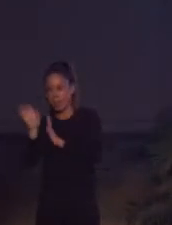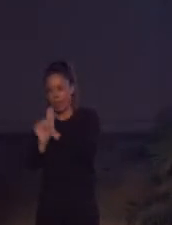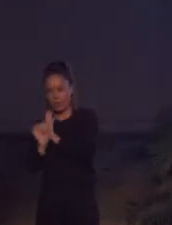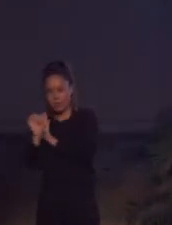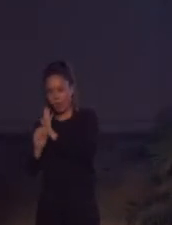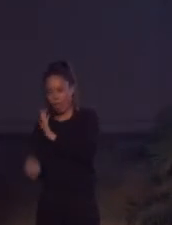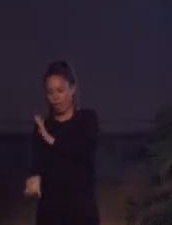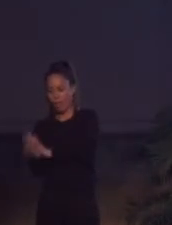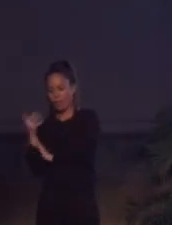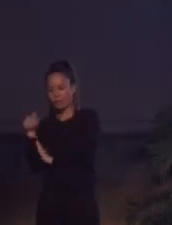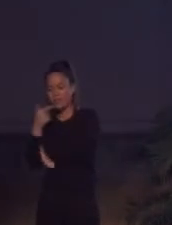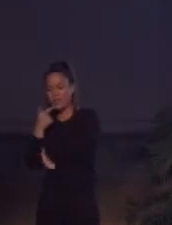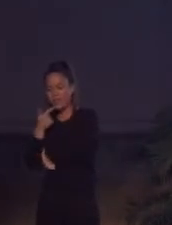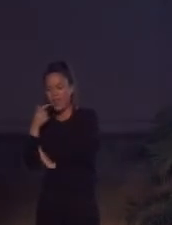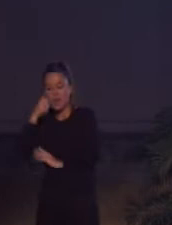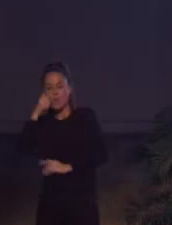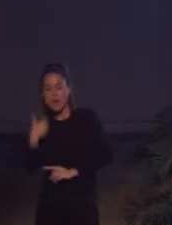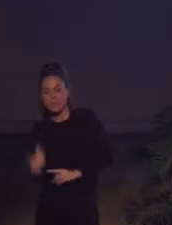que el humanismo,